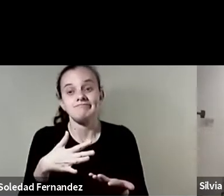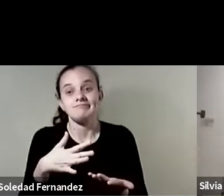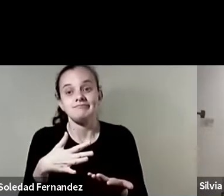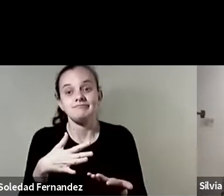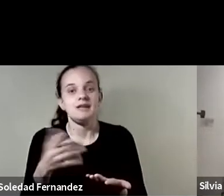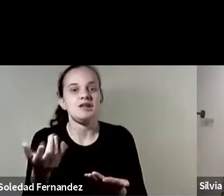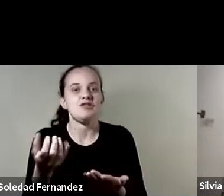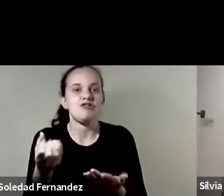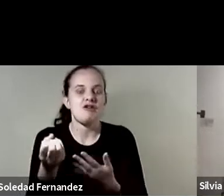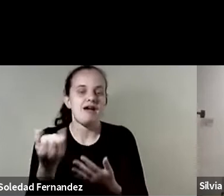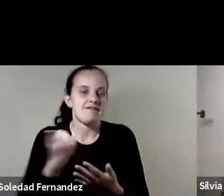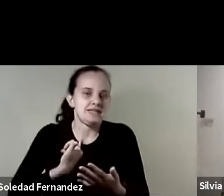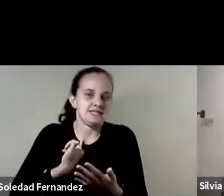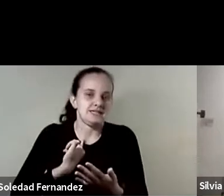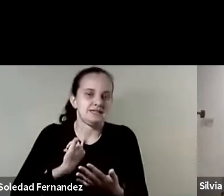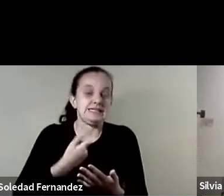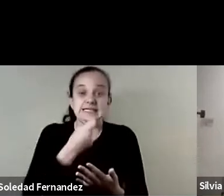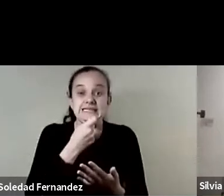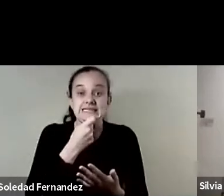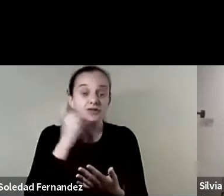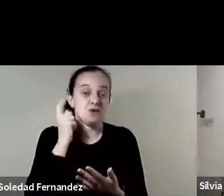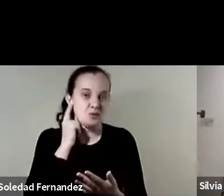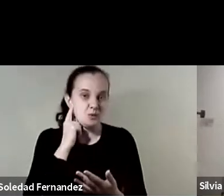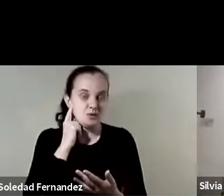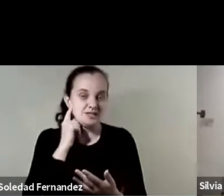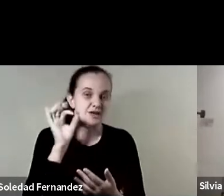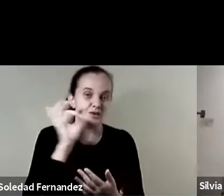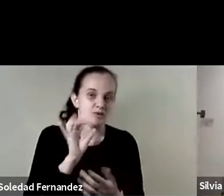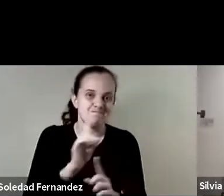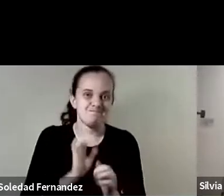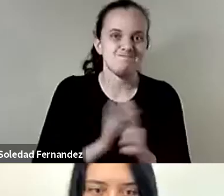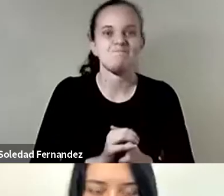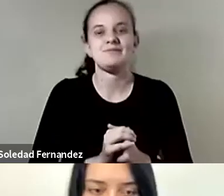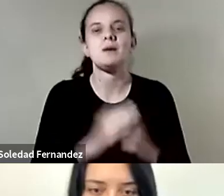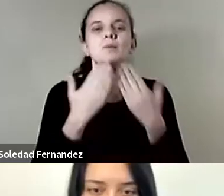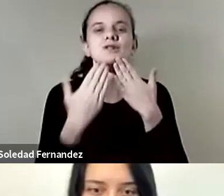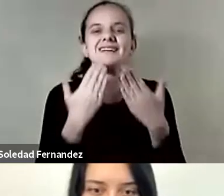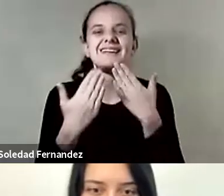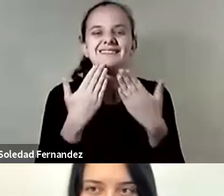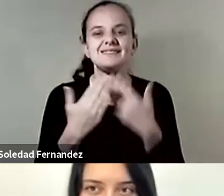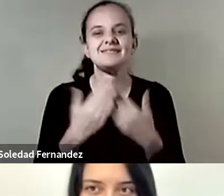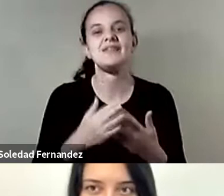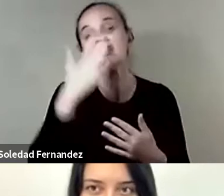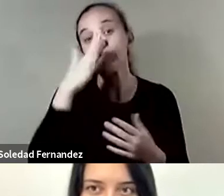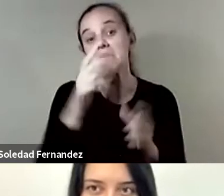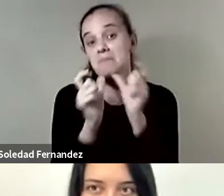que nos hable si es que nos ha escuchado. Y muchas gracias. Excelente, si no que dé las palabras de